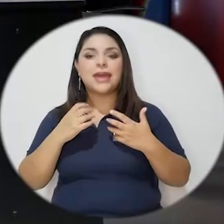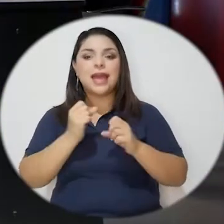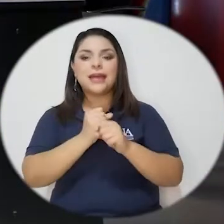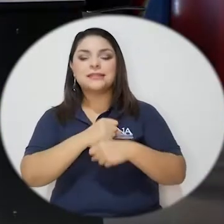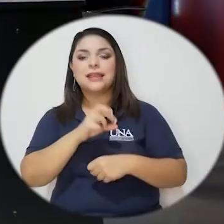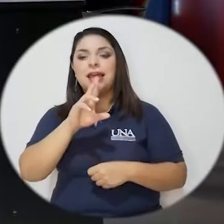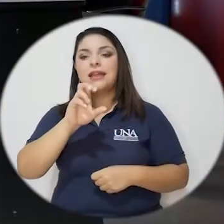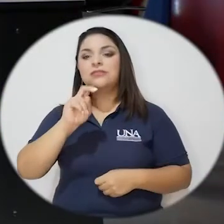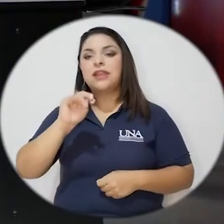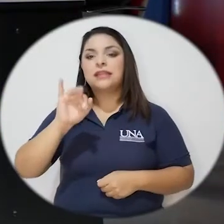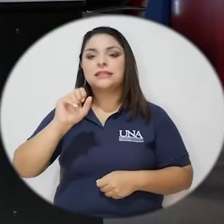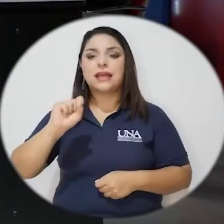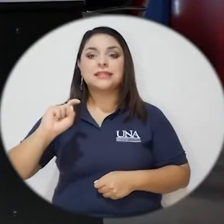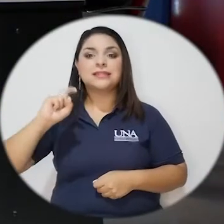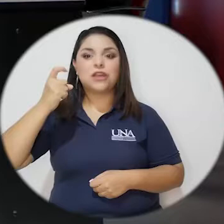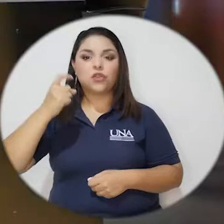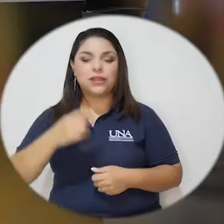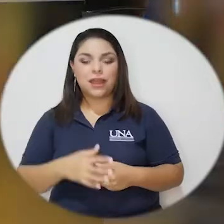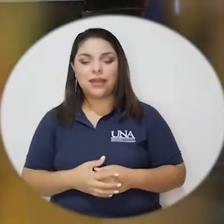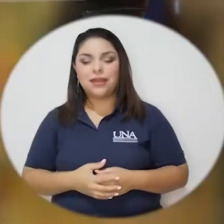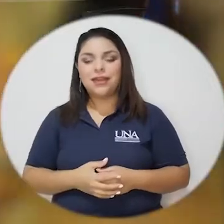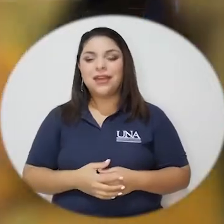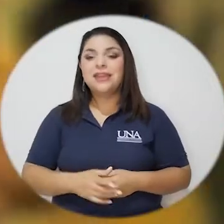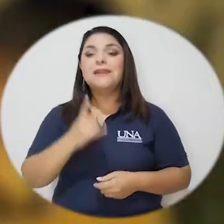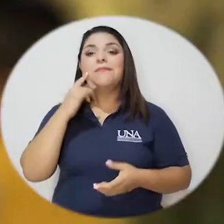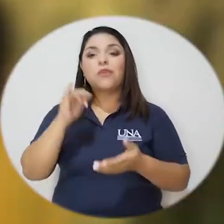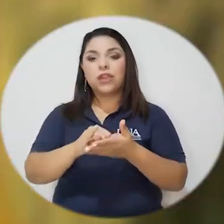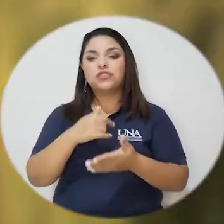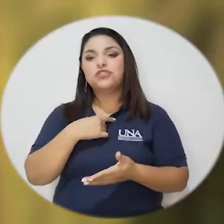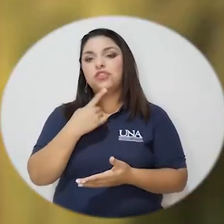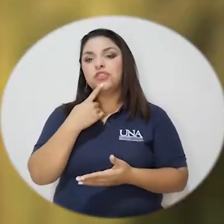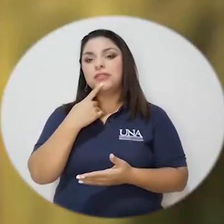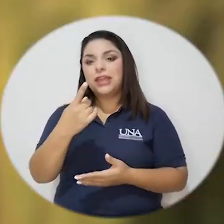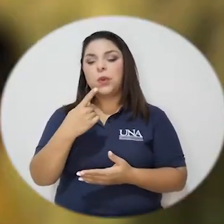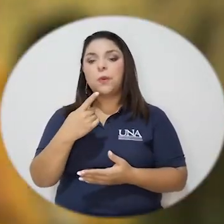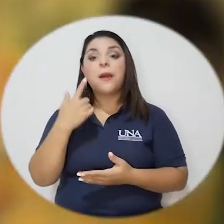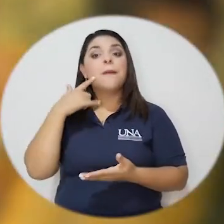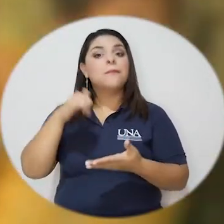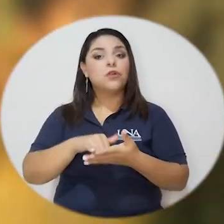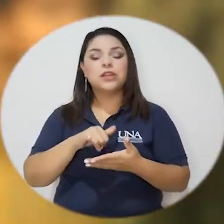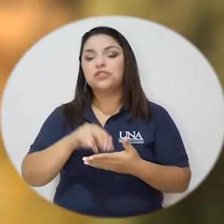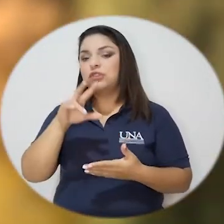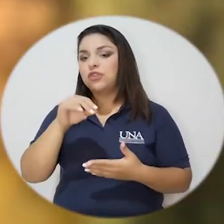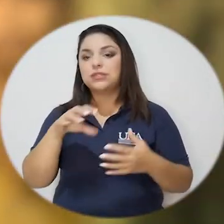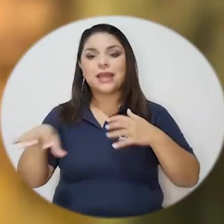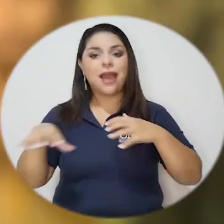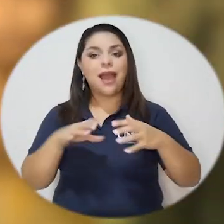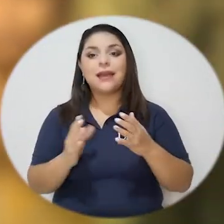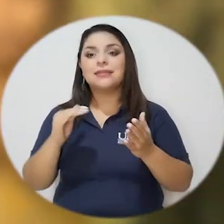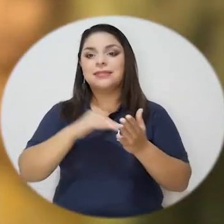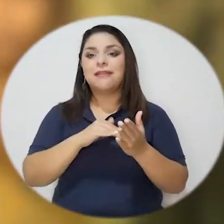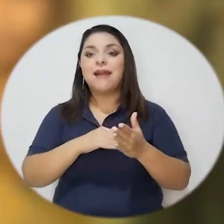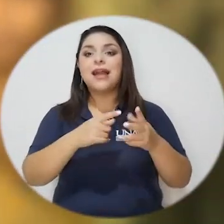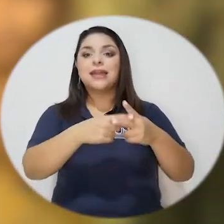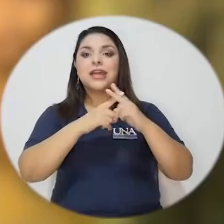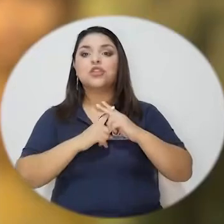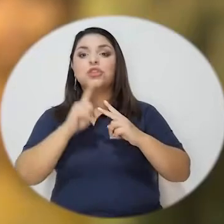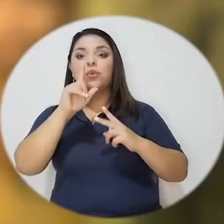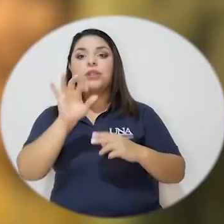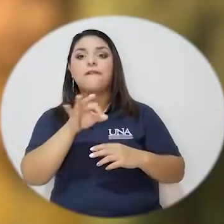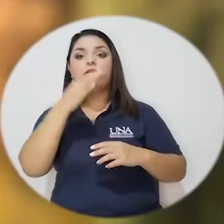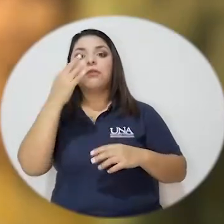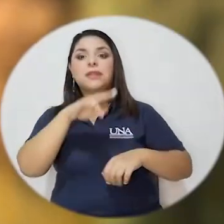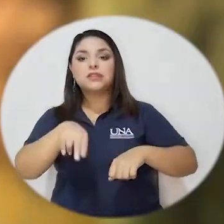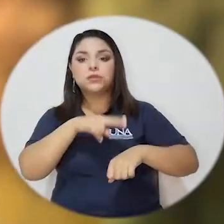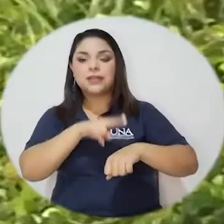rentas extraordinarias. Y ahí voy a cerrar diciendo que por eso es que no se reactiva el crédito como un mecanismo de desarrollo